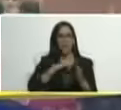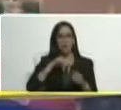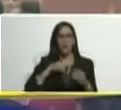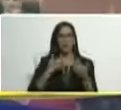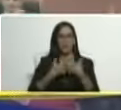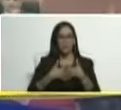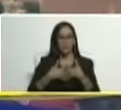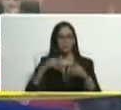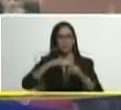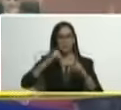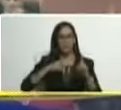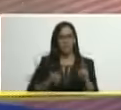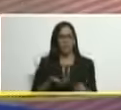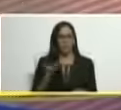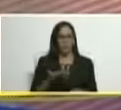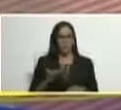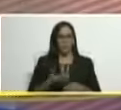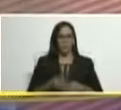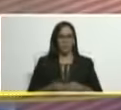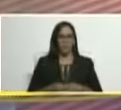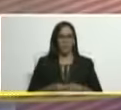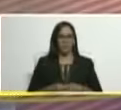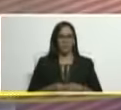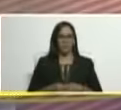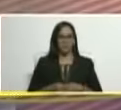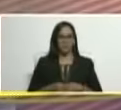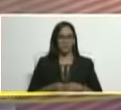industria energética fundamental.